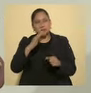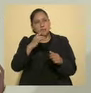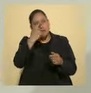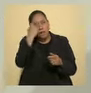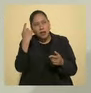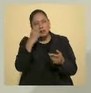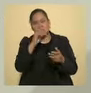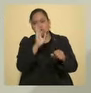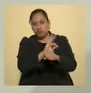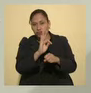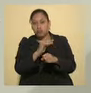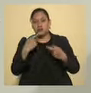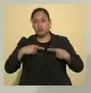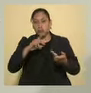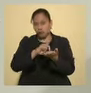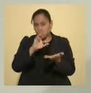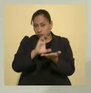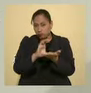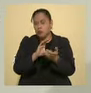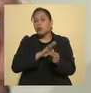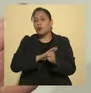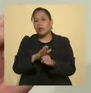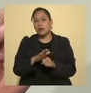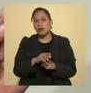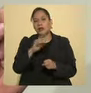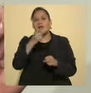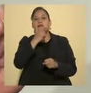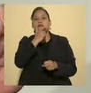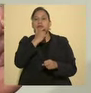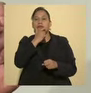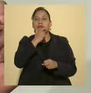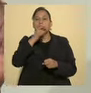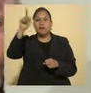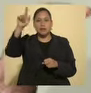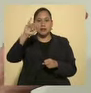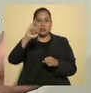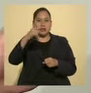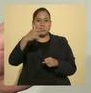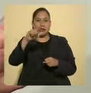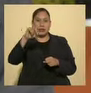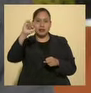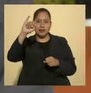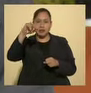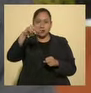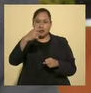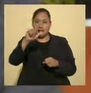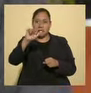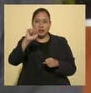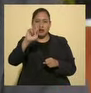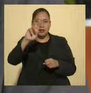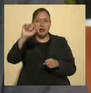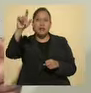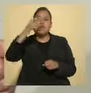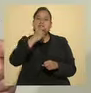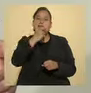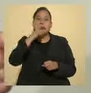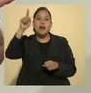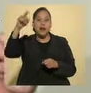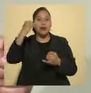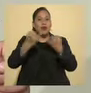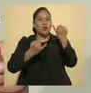accesible, te puedo decir que es Inglaterra. ¿Sí? ¿Y sabes por qué? Porque ahí fueron los